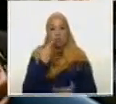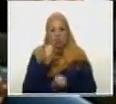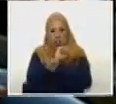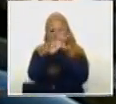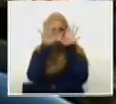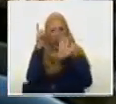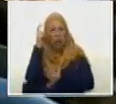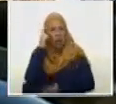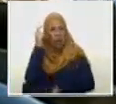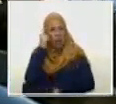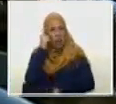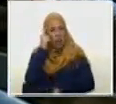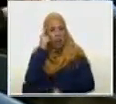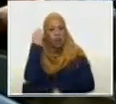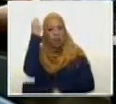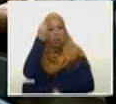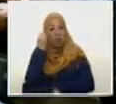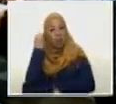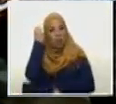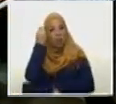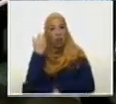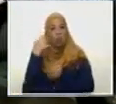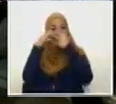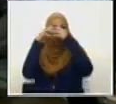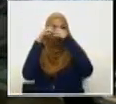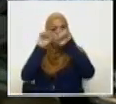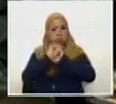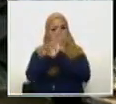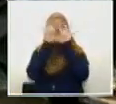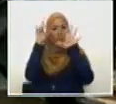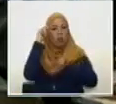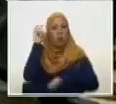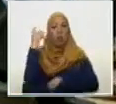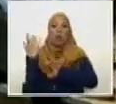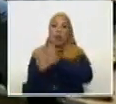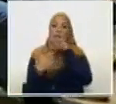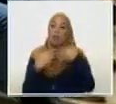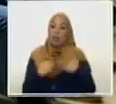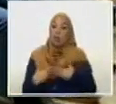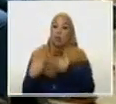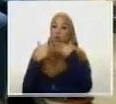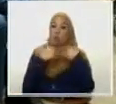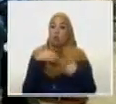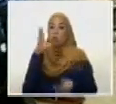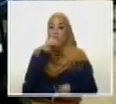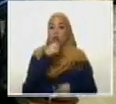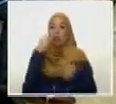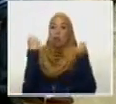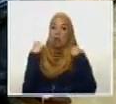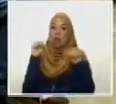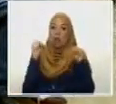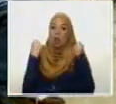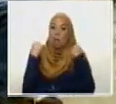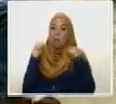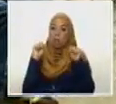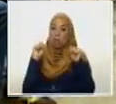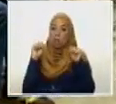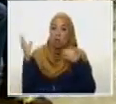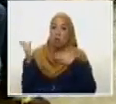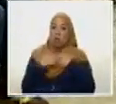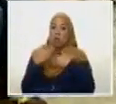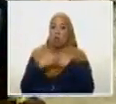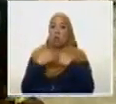claridad suficiente, claridad meridiana, de que Estados Unidos nos está aplicando un